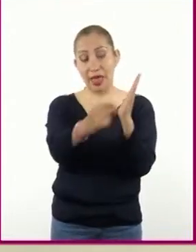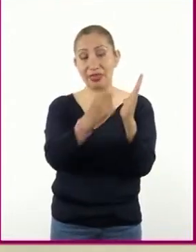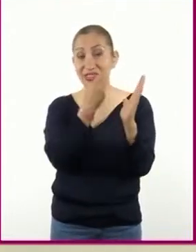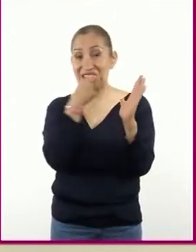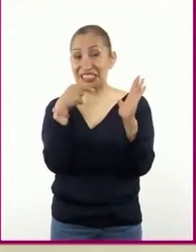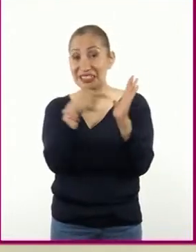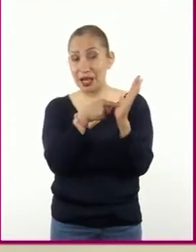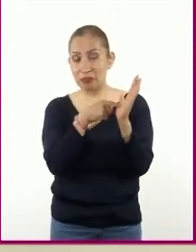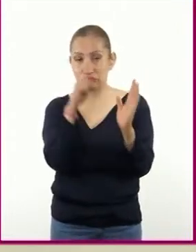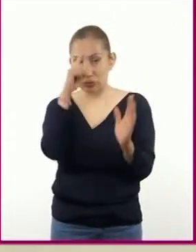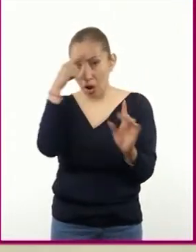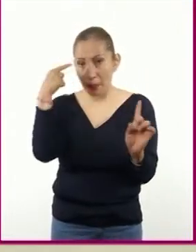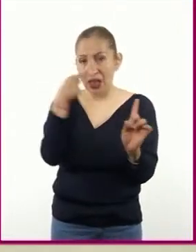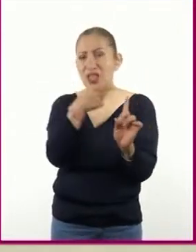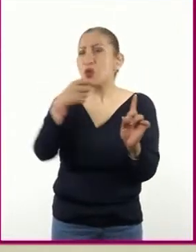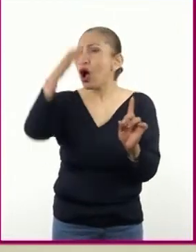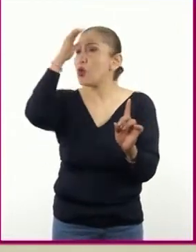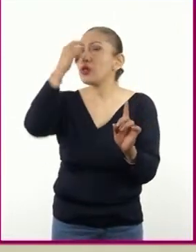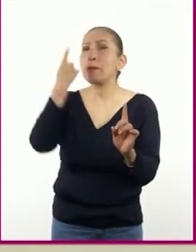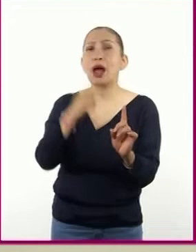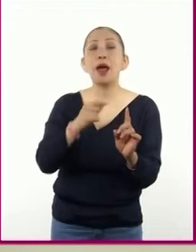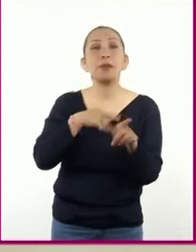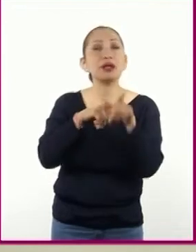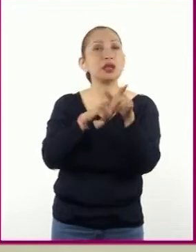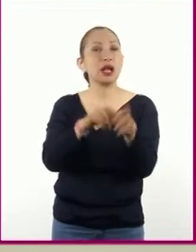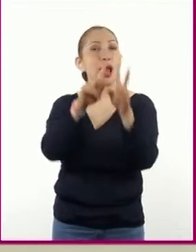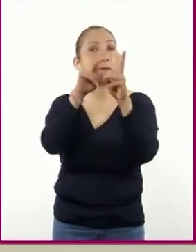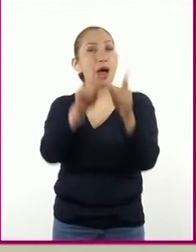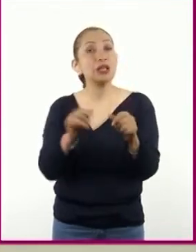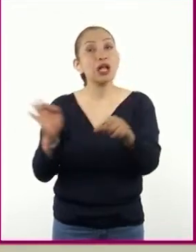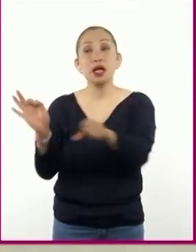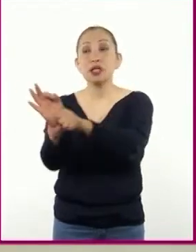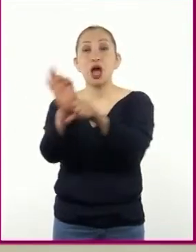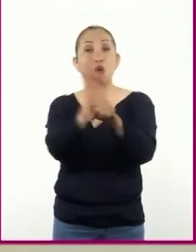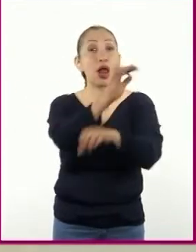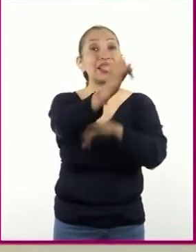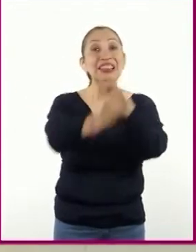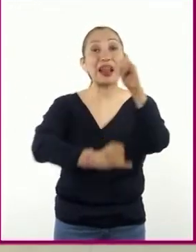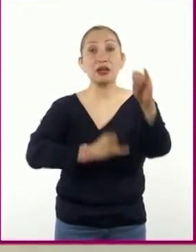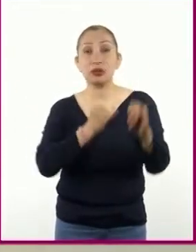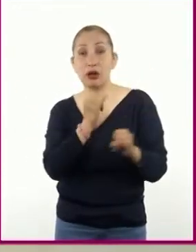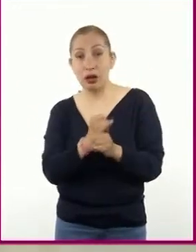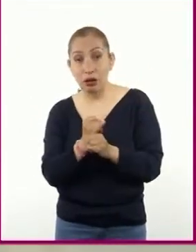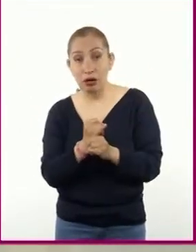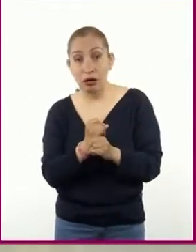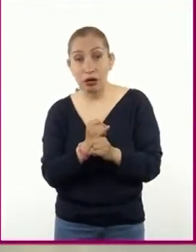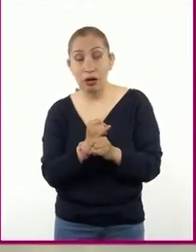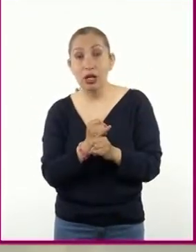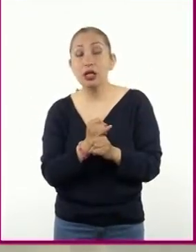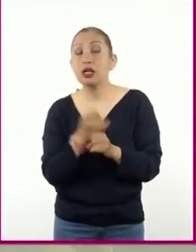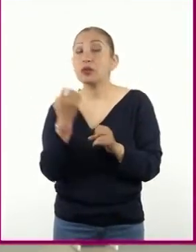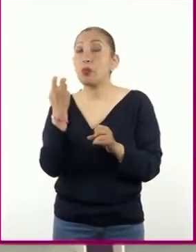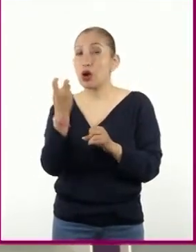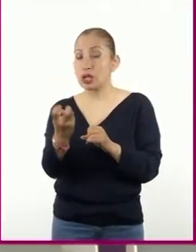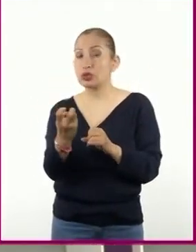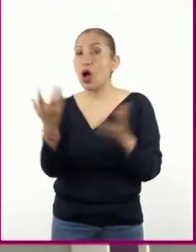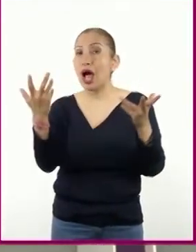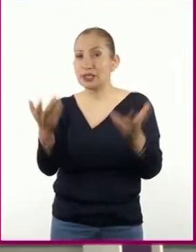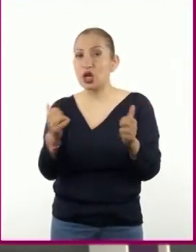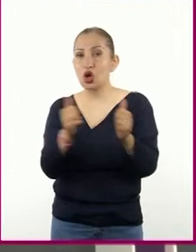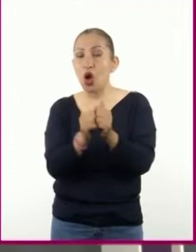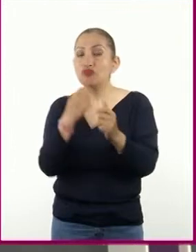menciona como propósito de este acuerdo mantener la paz y la seguridad internacionales y con tal fin lograr por